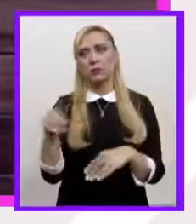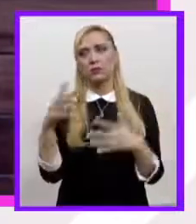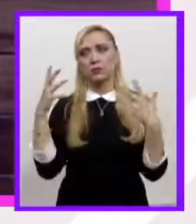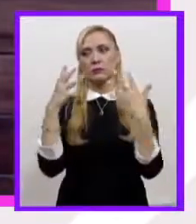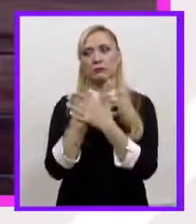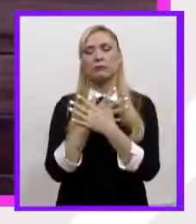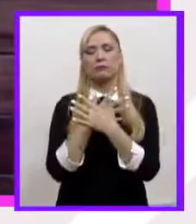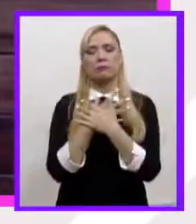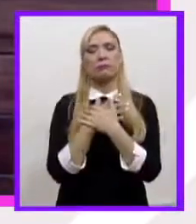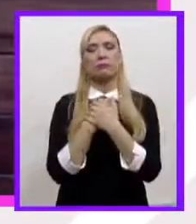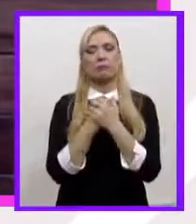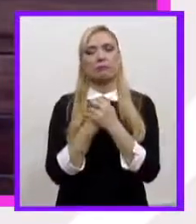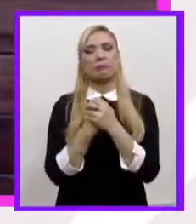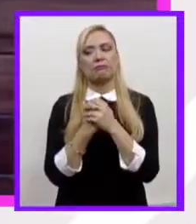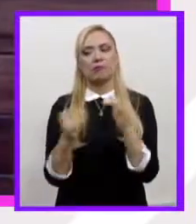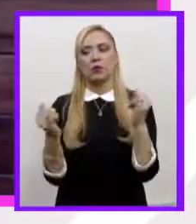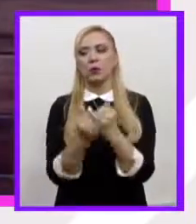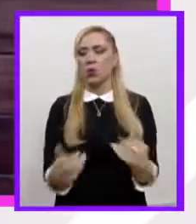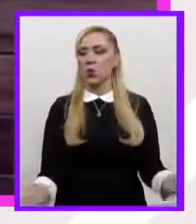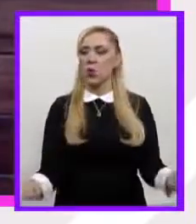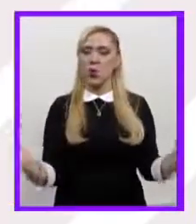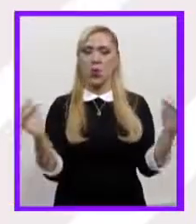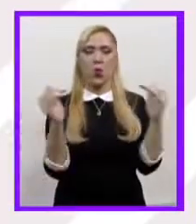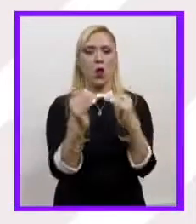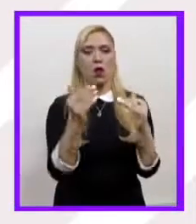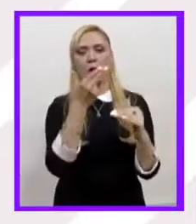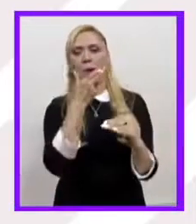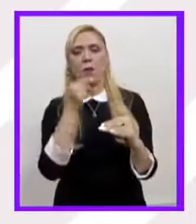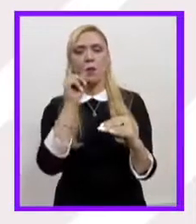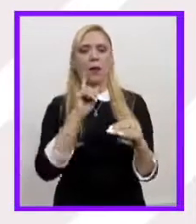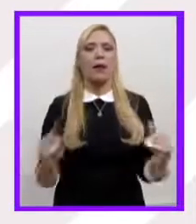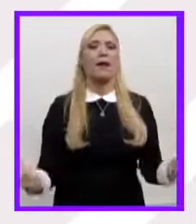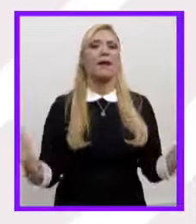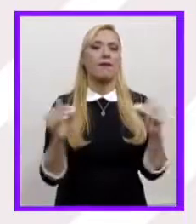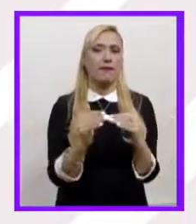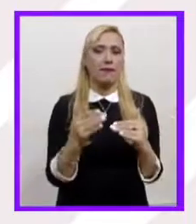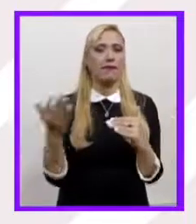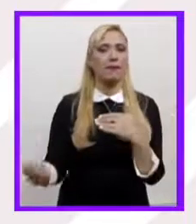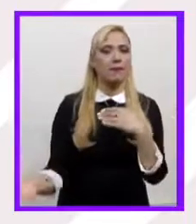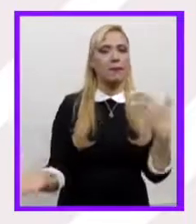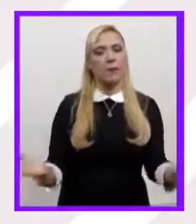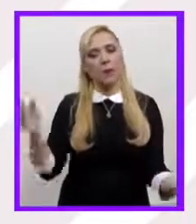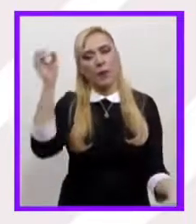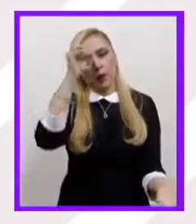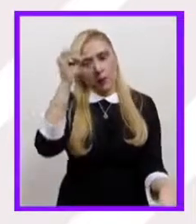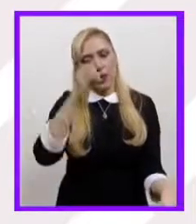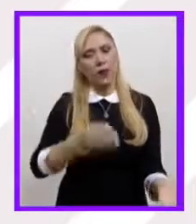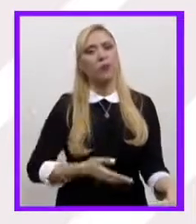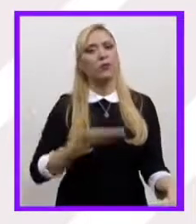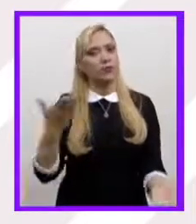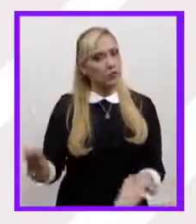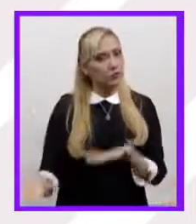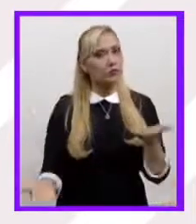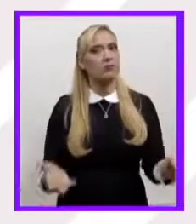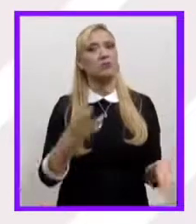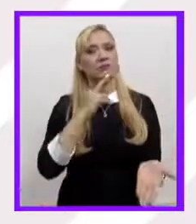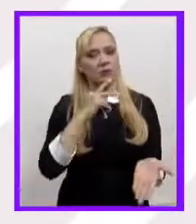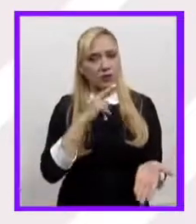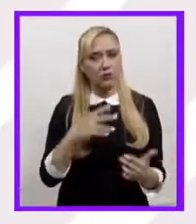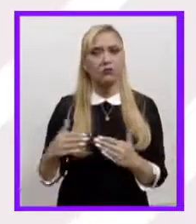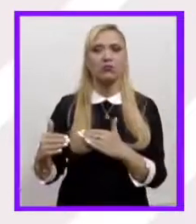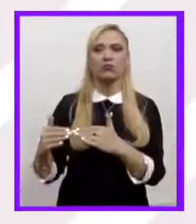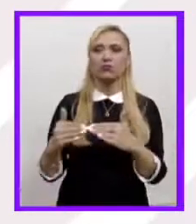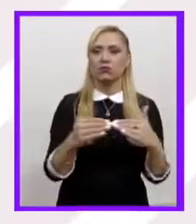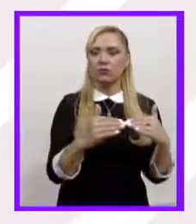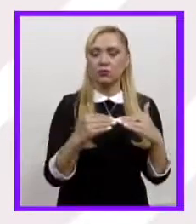en el mismo nivel que a los compañeros varones. Cuando una mujer interviene y da su opinión, generamos políticas, ¿no? Estructurales